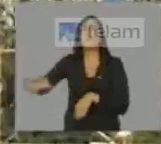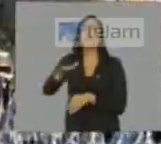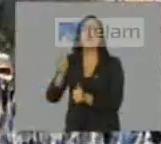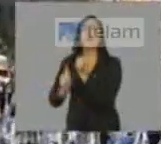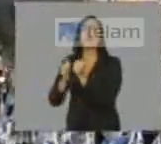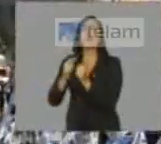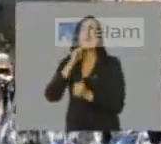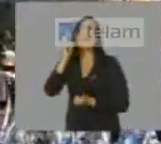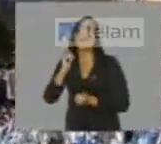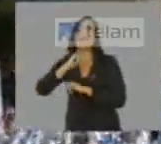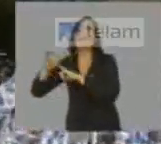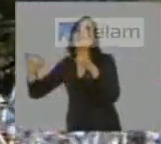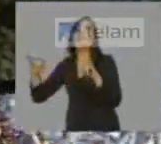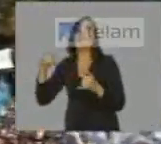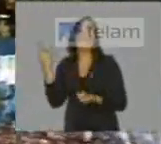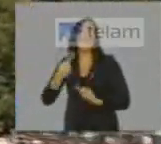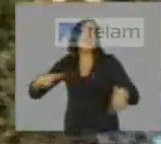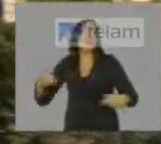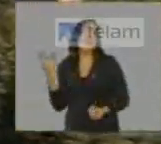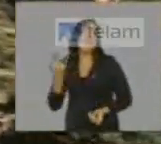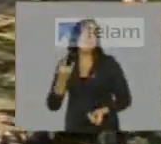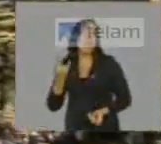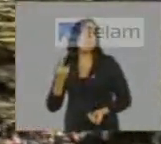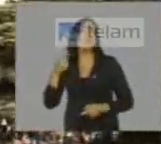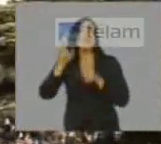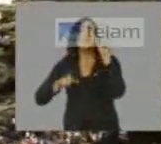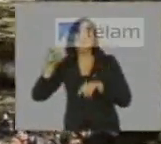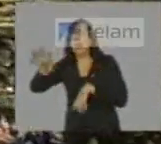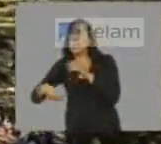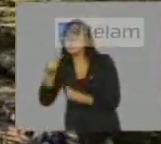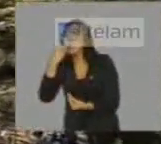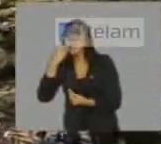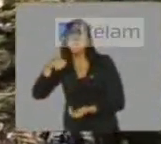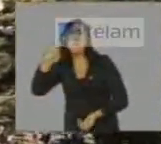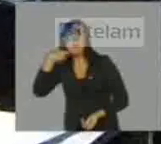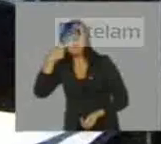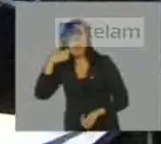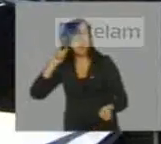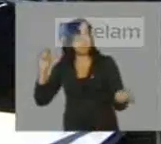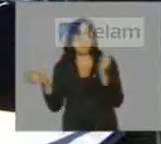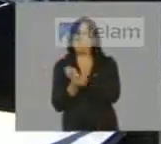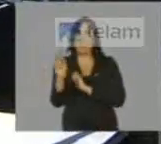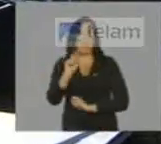falsedades que la gente vivía de animales, hoy es una ciudad